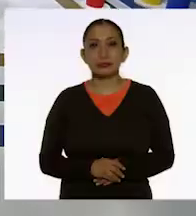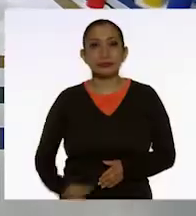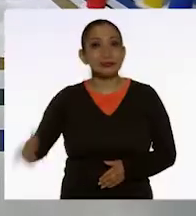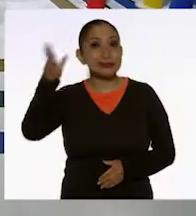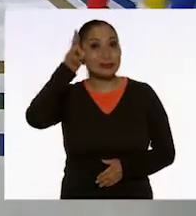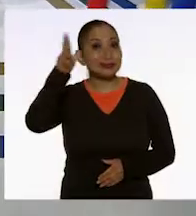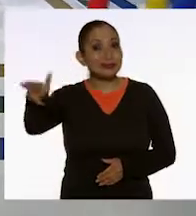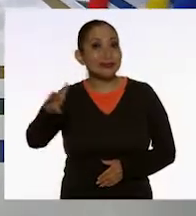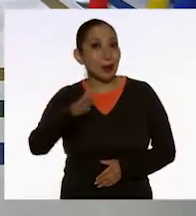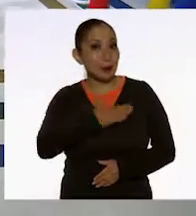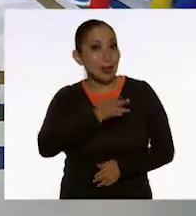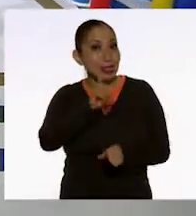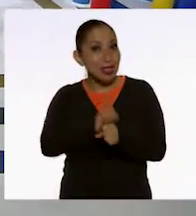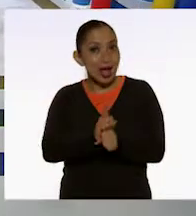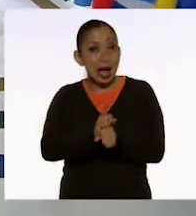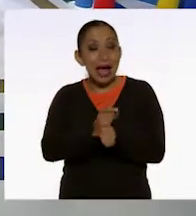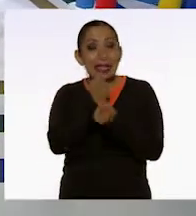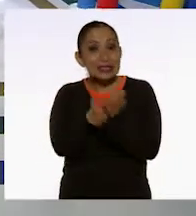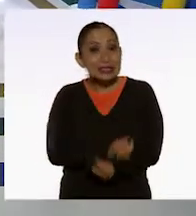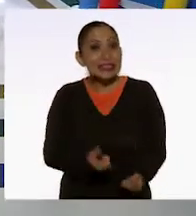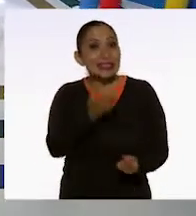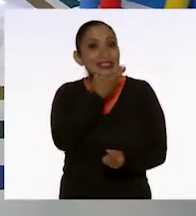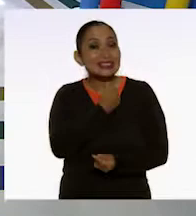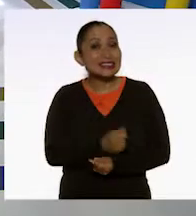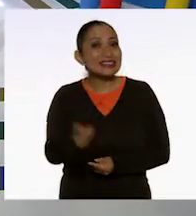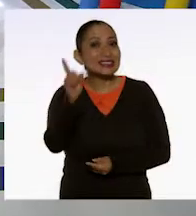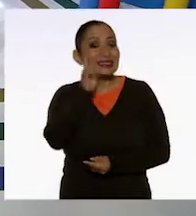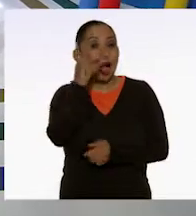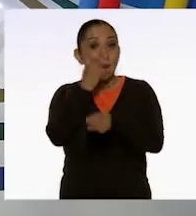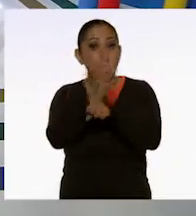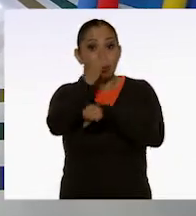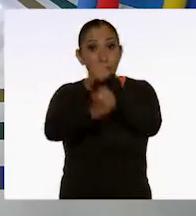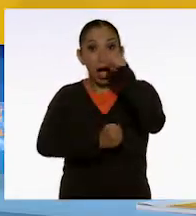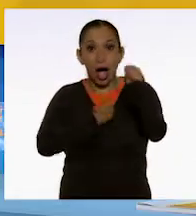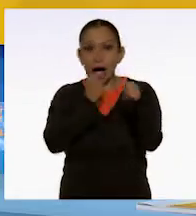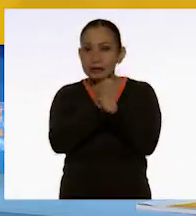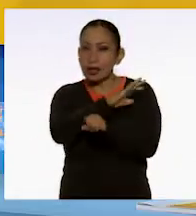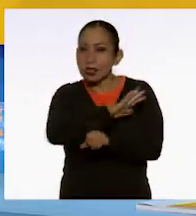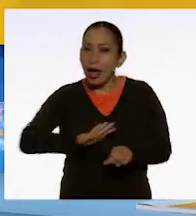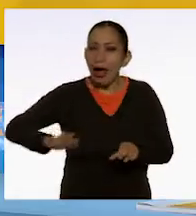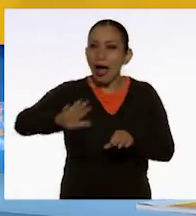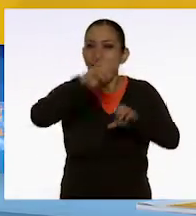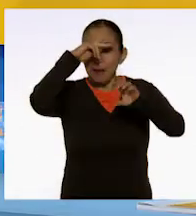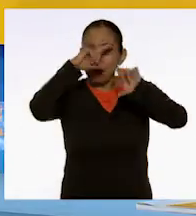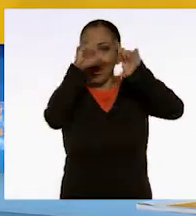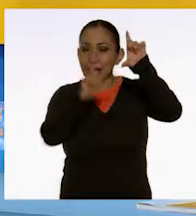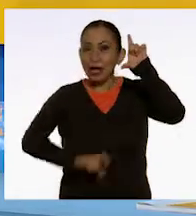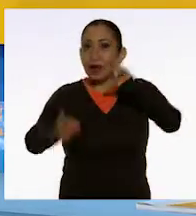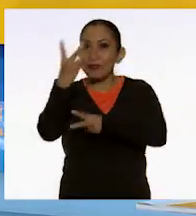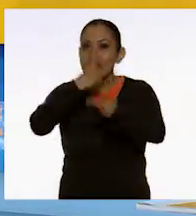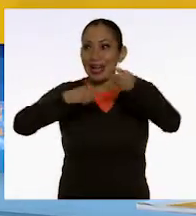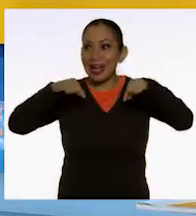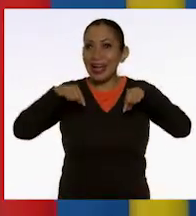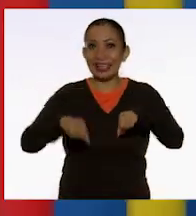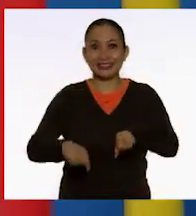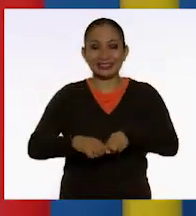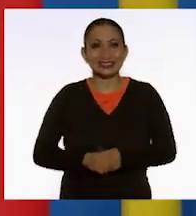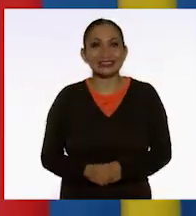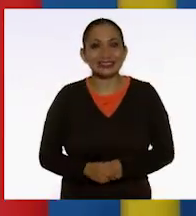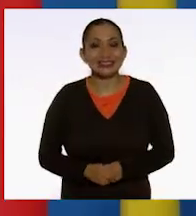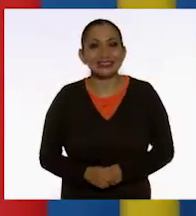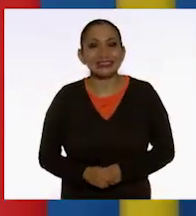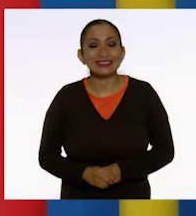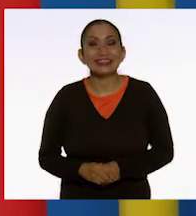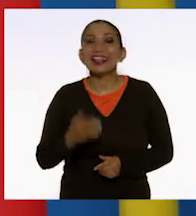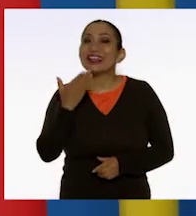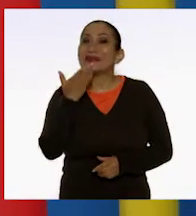Hola, muy buen día tengan las niñas y los niños de cuarto de primaria de todo México que nos acompañan hoy. Les